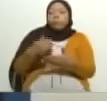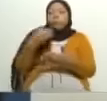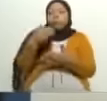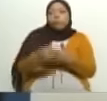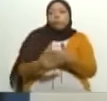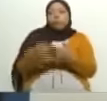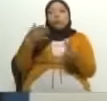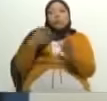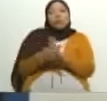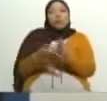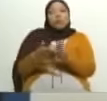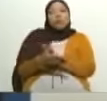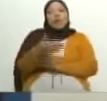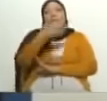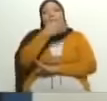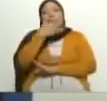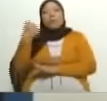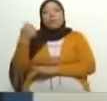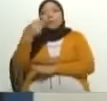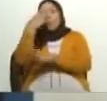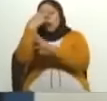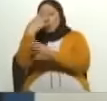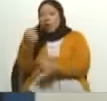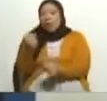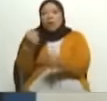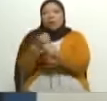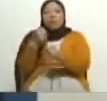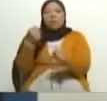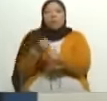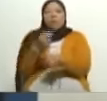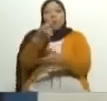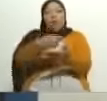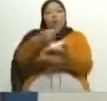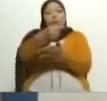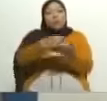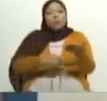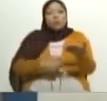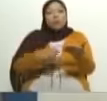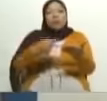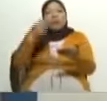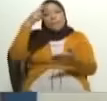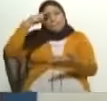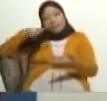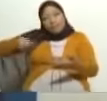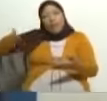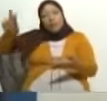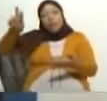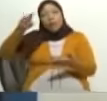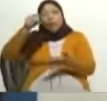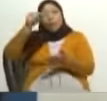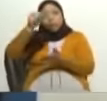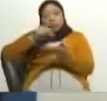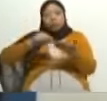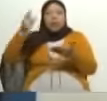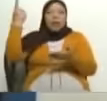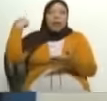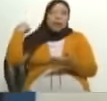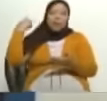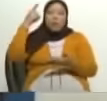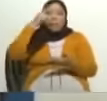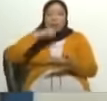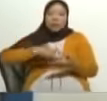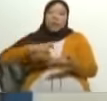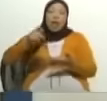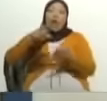en el marco del memorando de entendimiento que firmamos en la ciudad de México para desarrollar toda